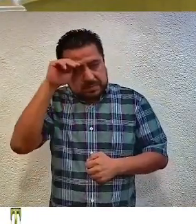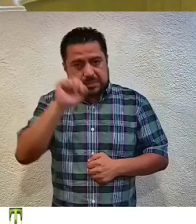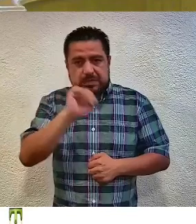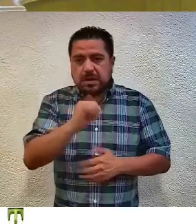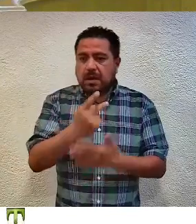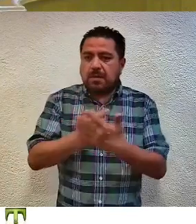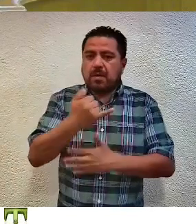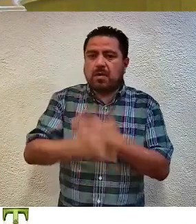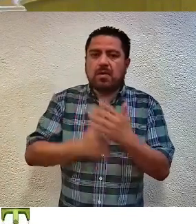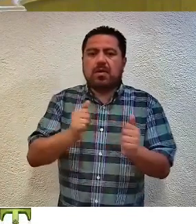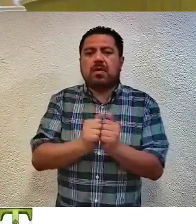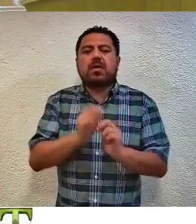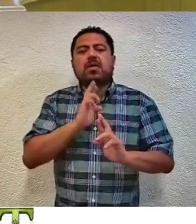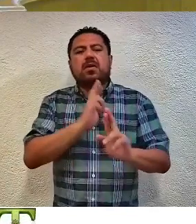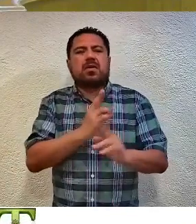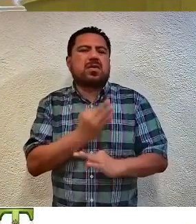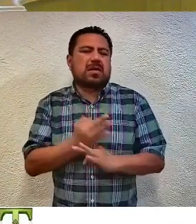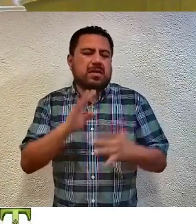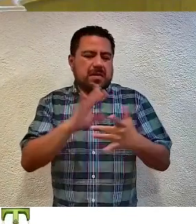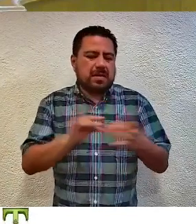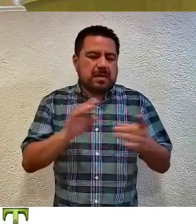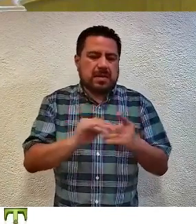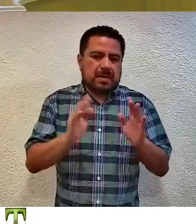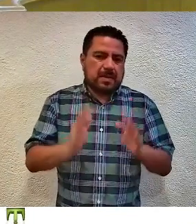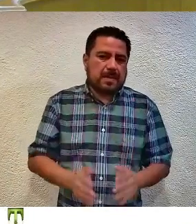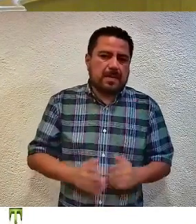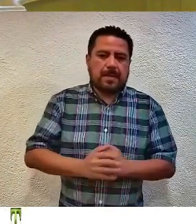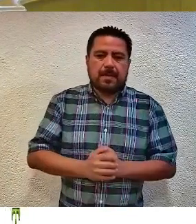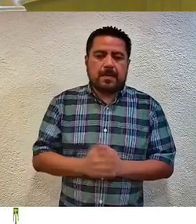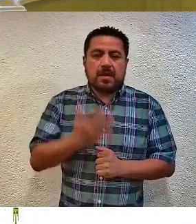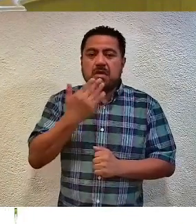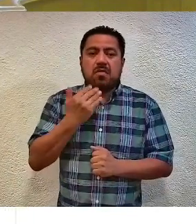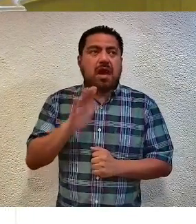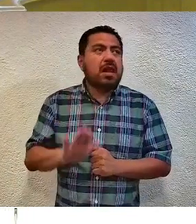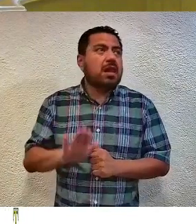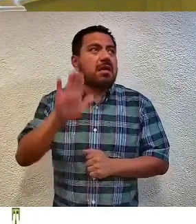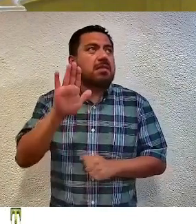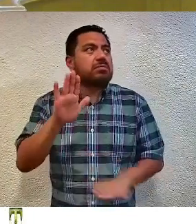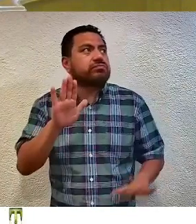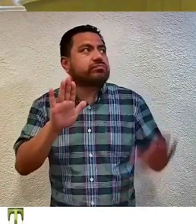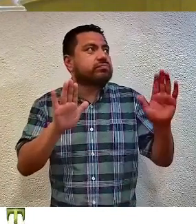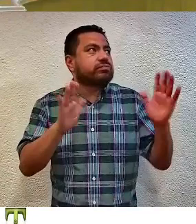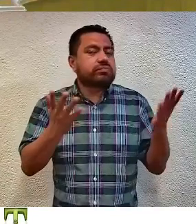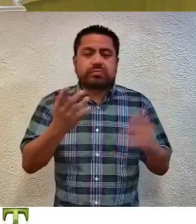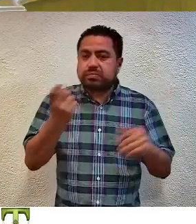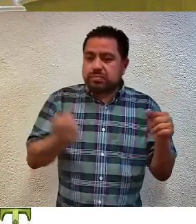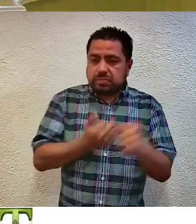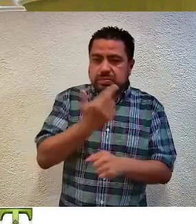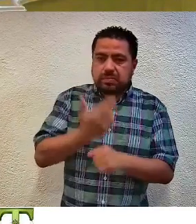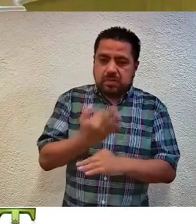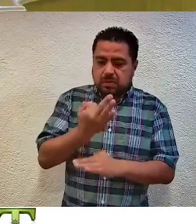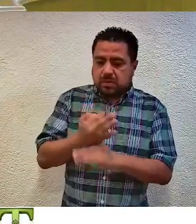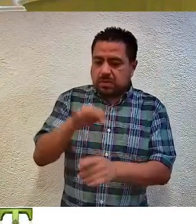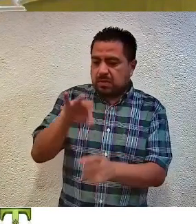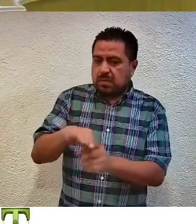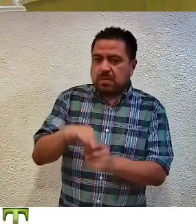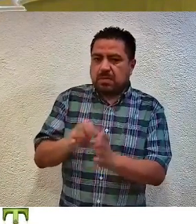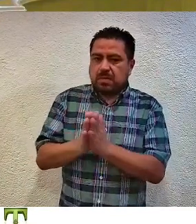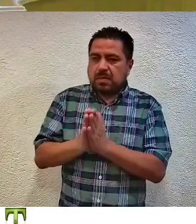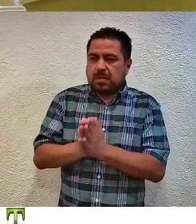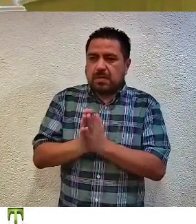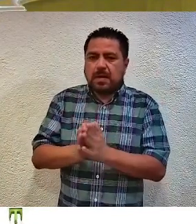proyecto de resolución del que se ha dado cuenta. No habiendo comentarios al respecto, secretario, tomen la votación, por favor.